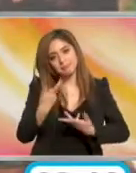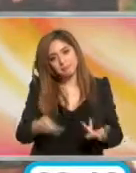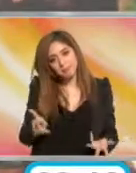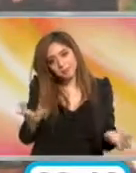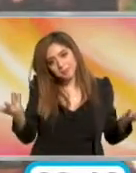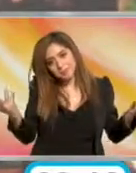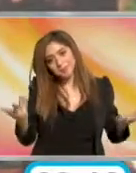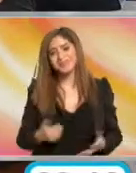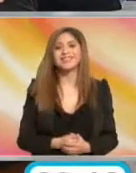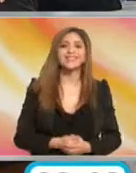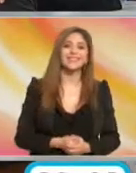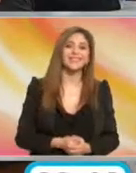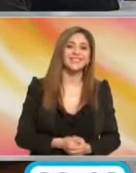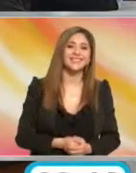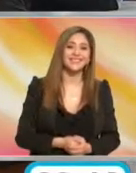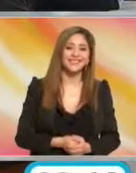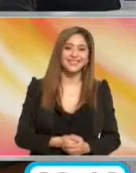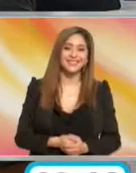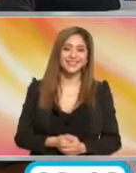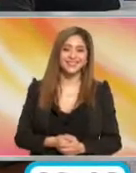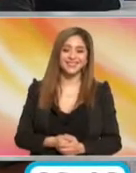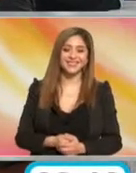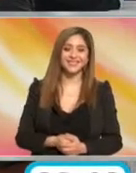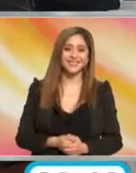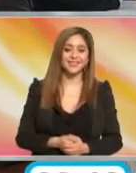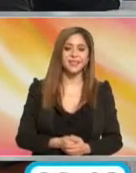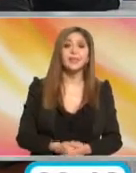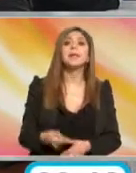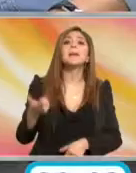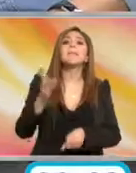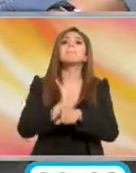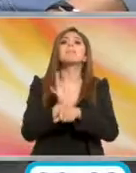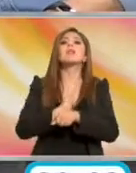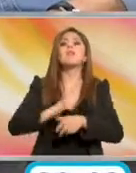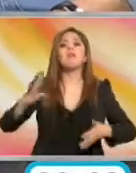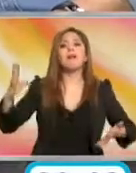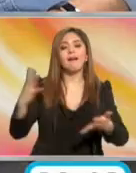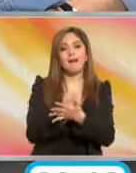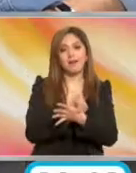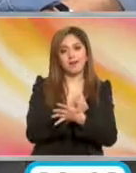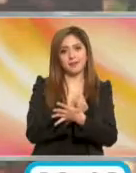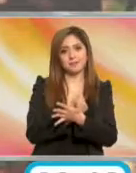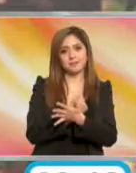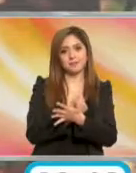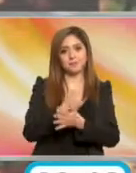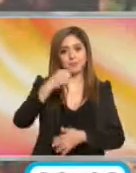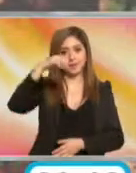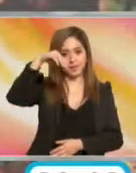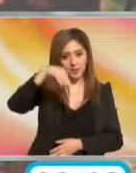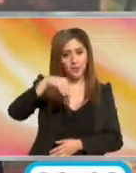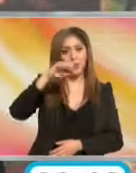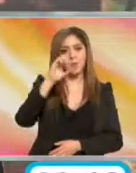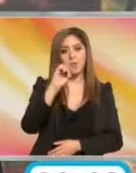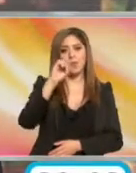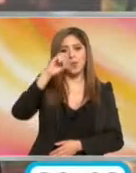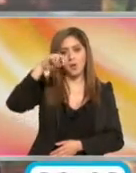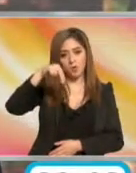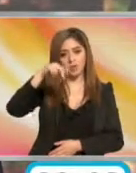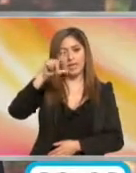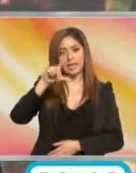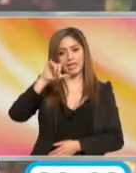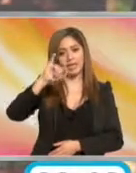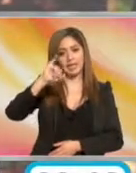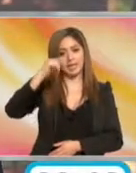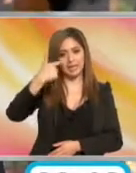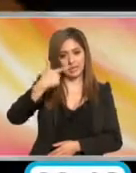Aplaudidas. parece muy bien. Aplaudidas. Muy bien, película ganadora. Mejor película ganó Moonlight o Luz de Luna.